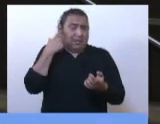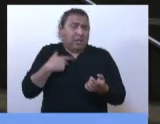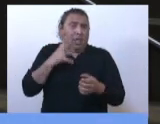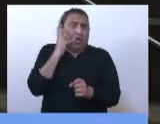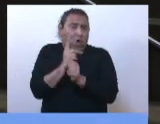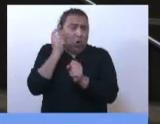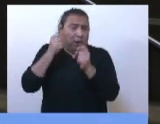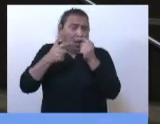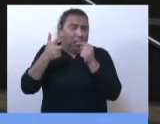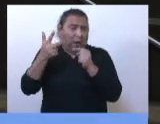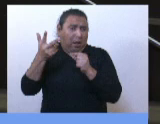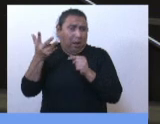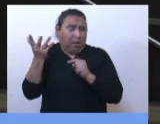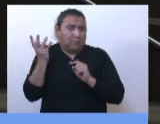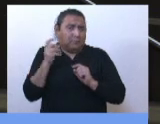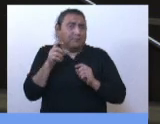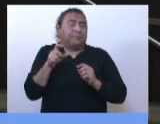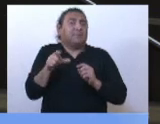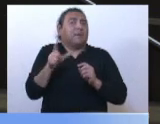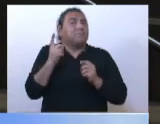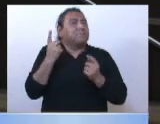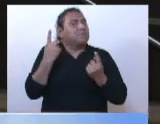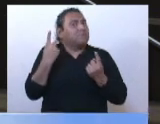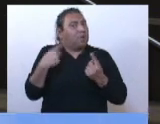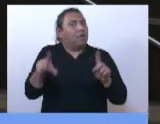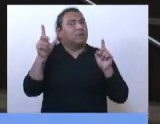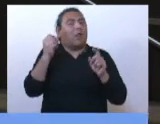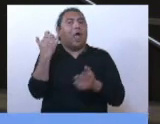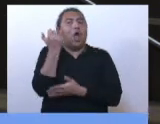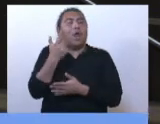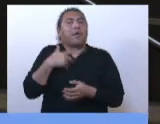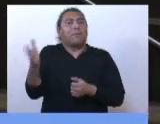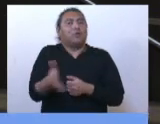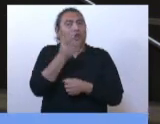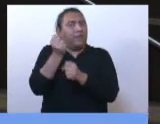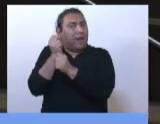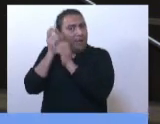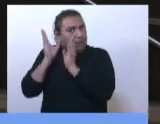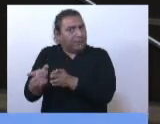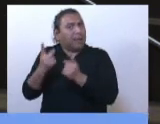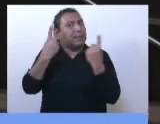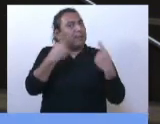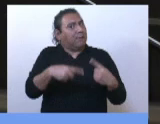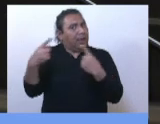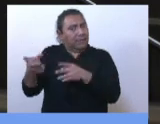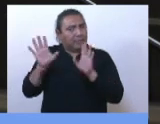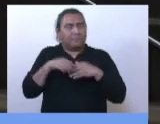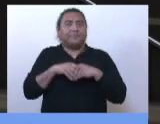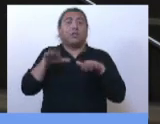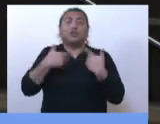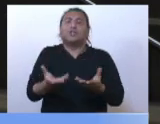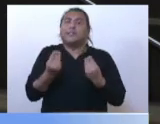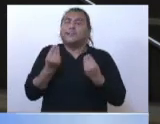robo tiene muy distinto como siempre digo a la economía de producción y de trabajo entonces